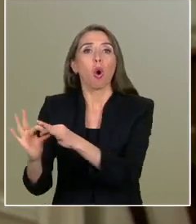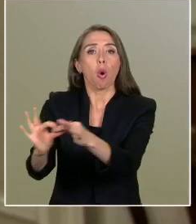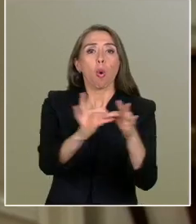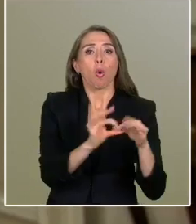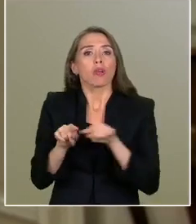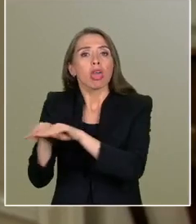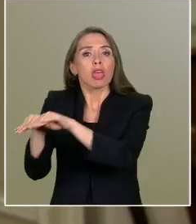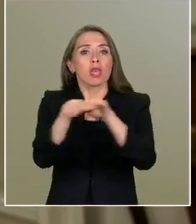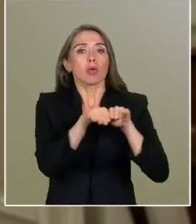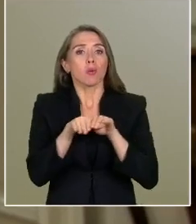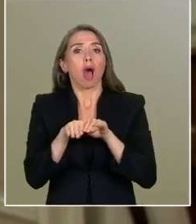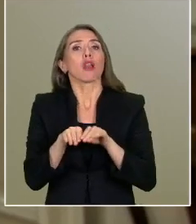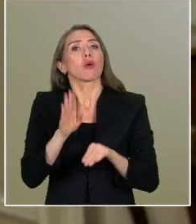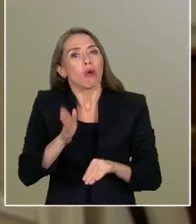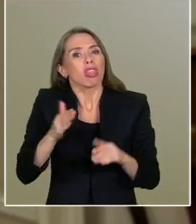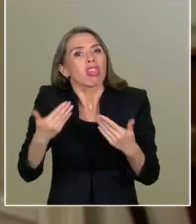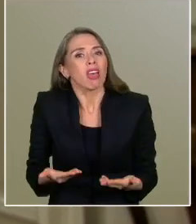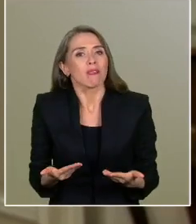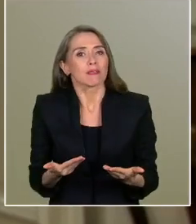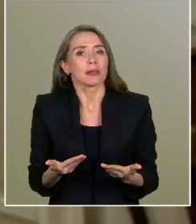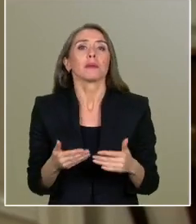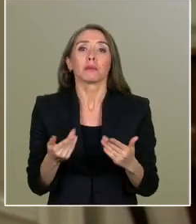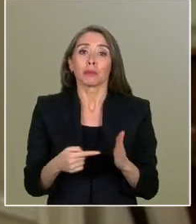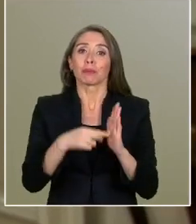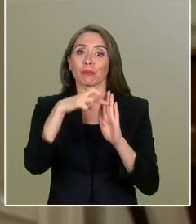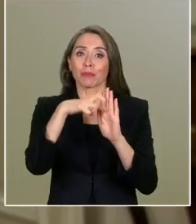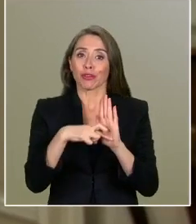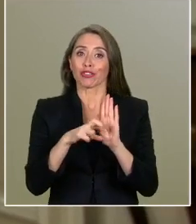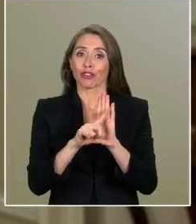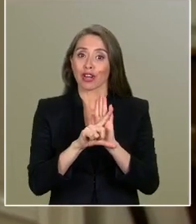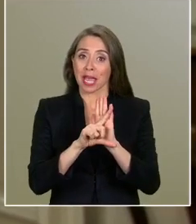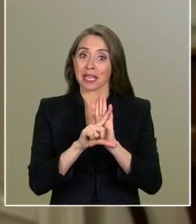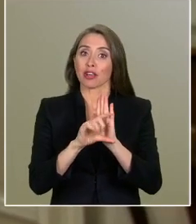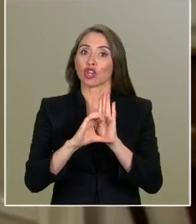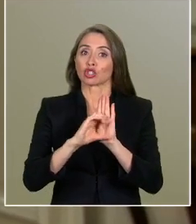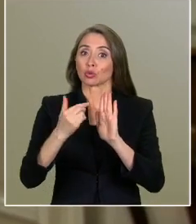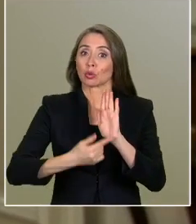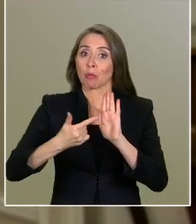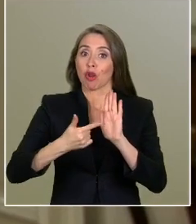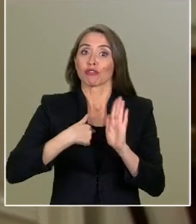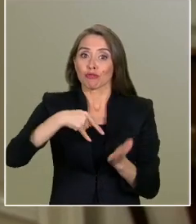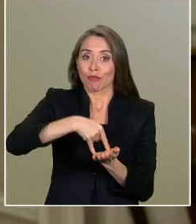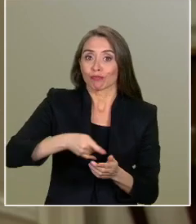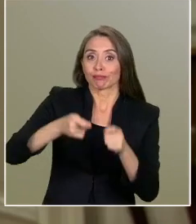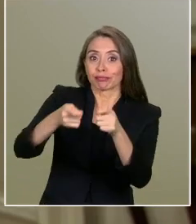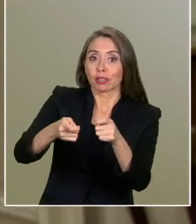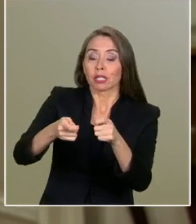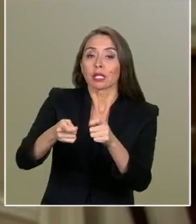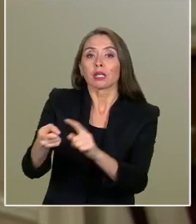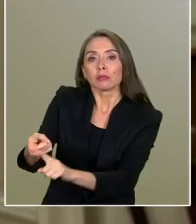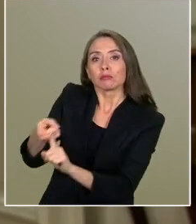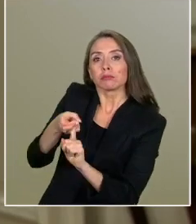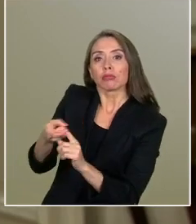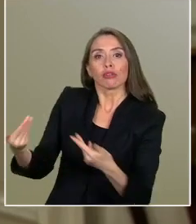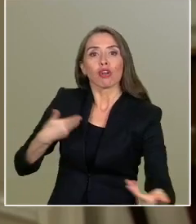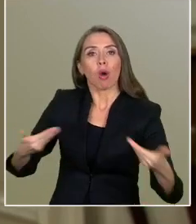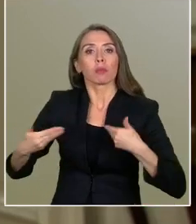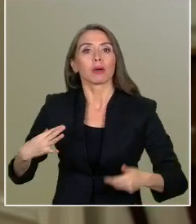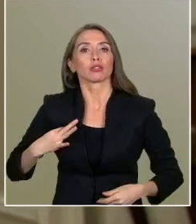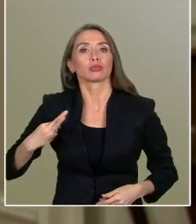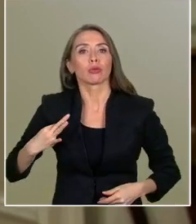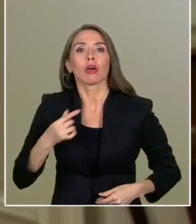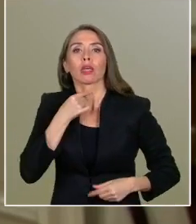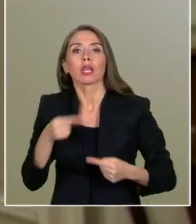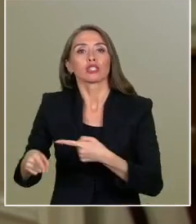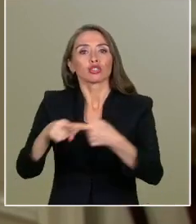un techo común como debiera ser por eso el proyecto de constitución que enviaré se hace cargo de las demandas ciudadanas por una